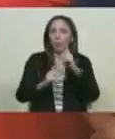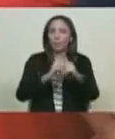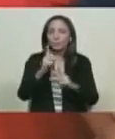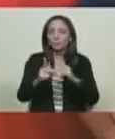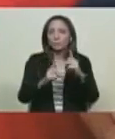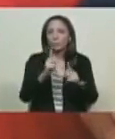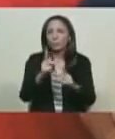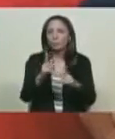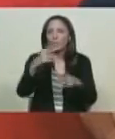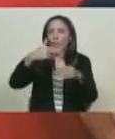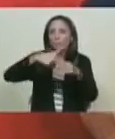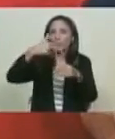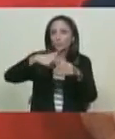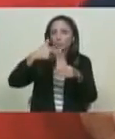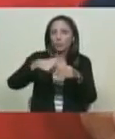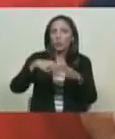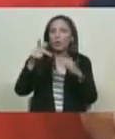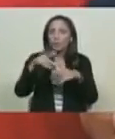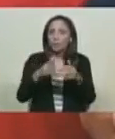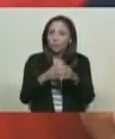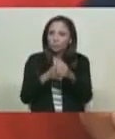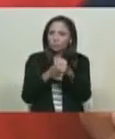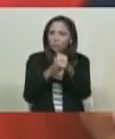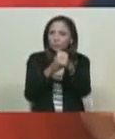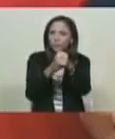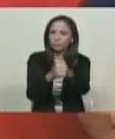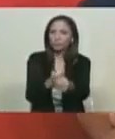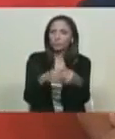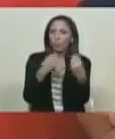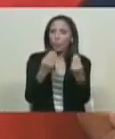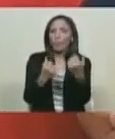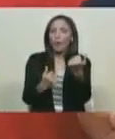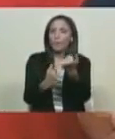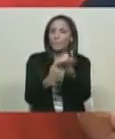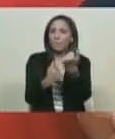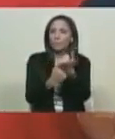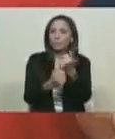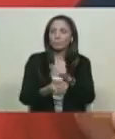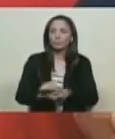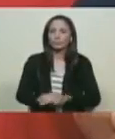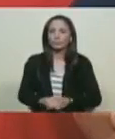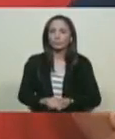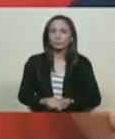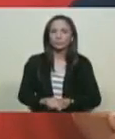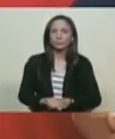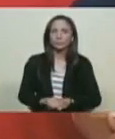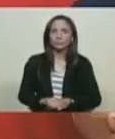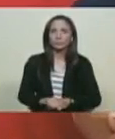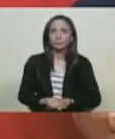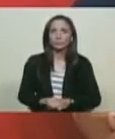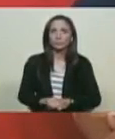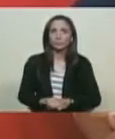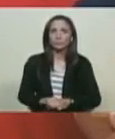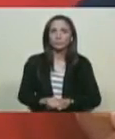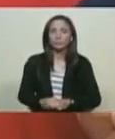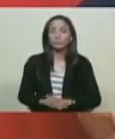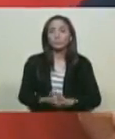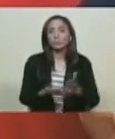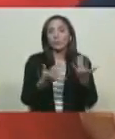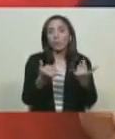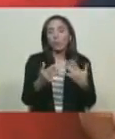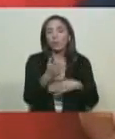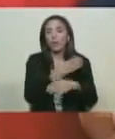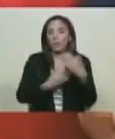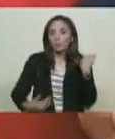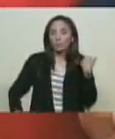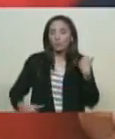no OPEP, y bajo la conducción directa y sostenida, apoyado en su vasta experiencia con la diplomacia mundial, nuestro camarada